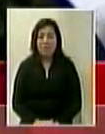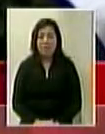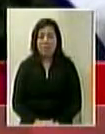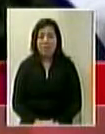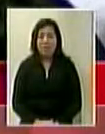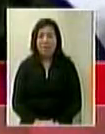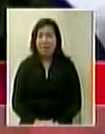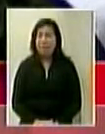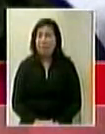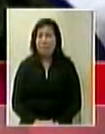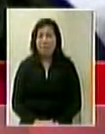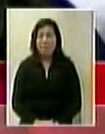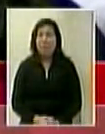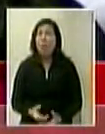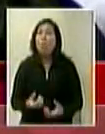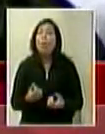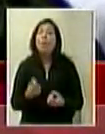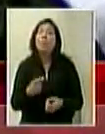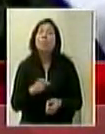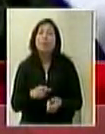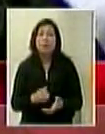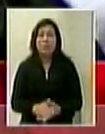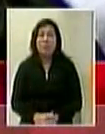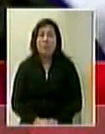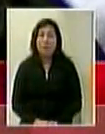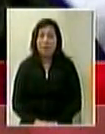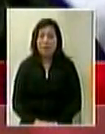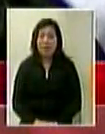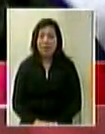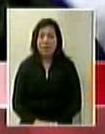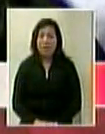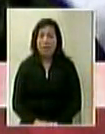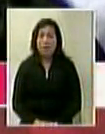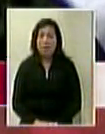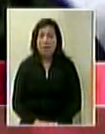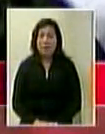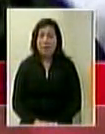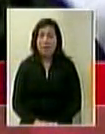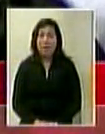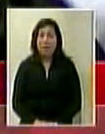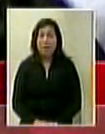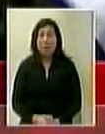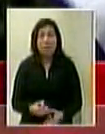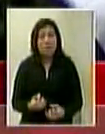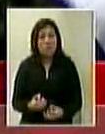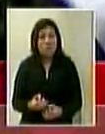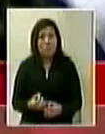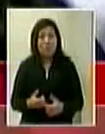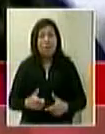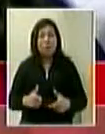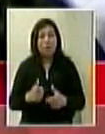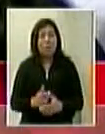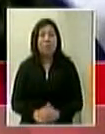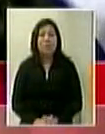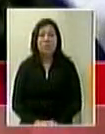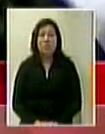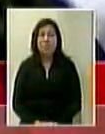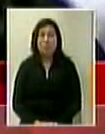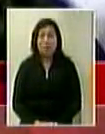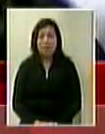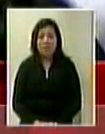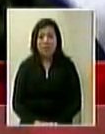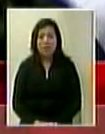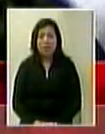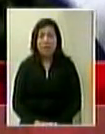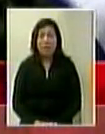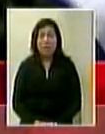grilletes a población penal. ¿A cuánta población penal? Lo que necesitamos es asegurar una buena logística penitenciaria,